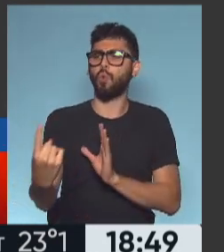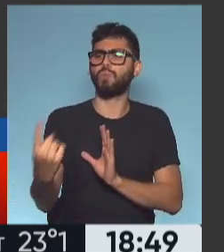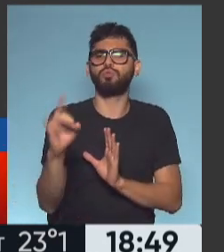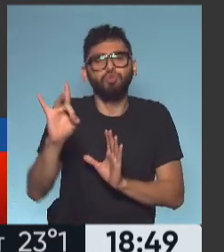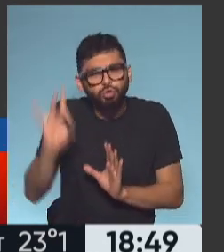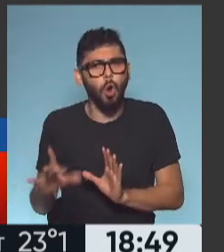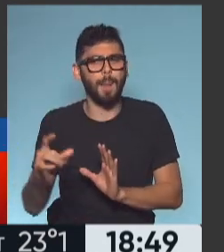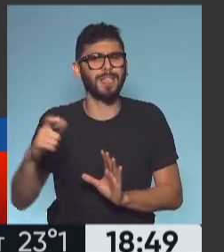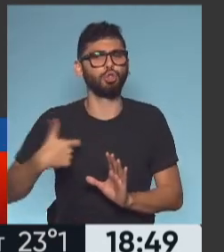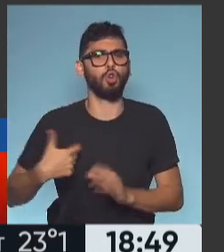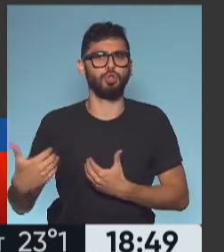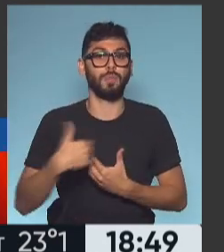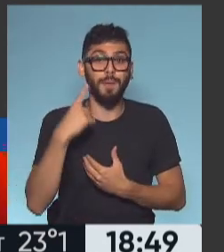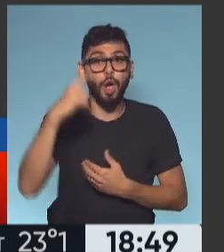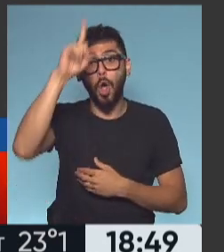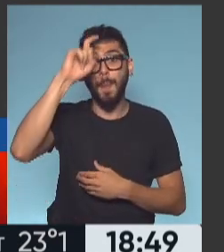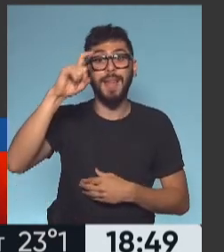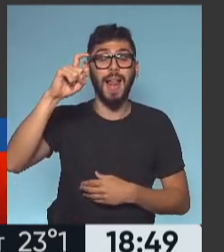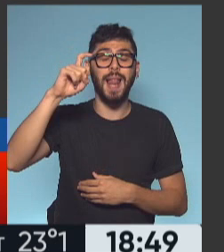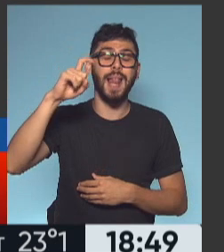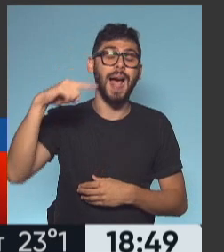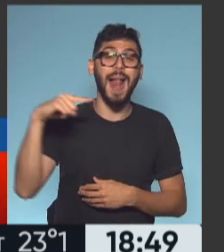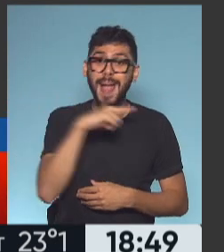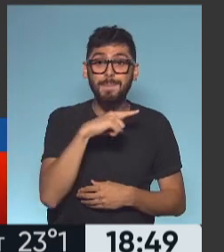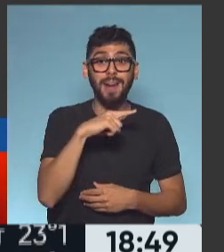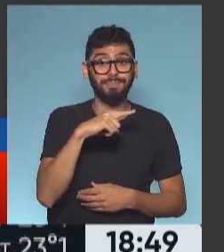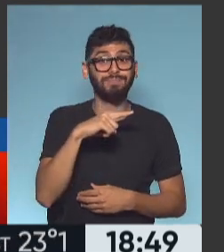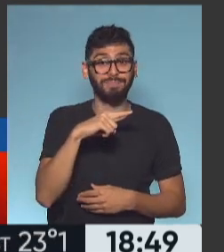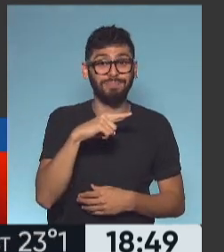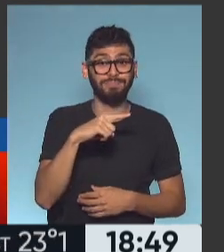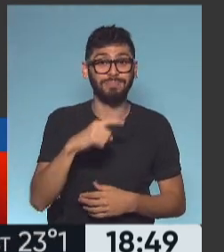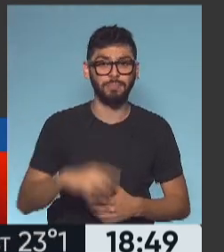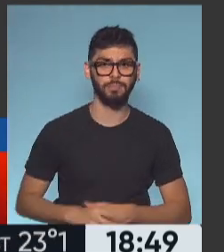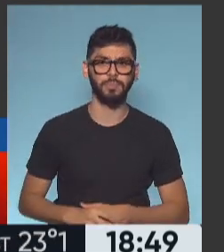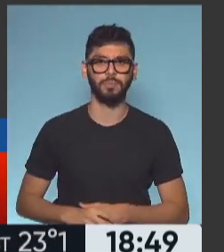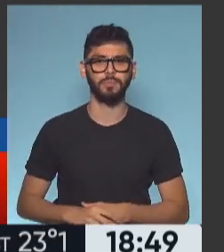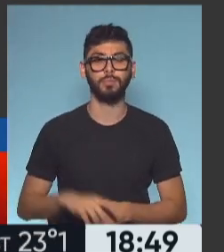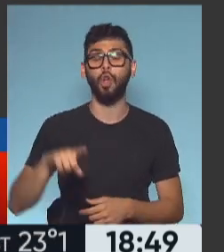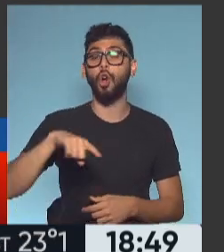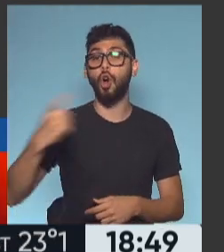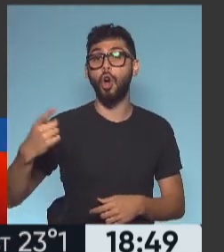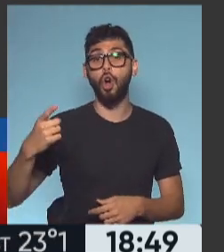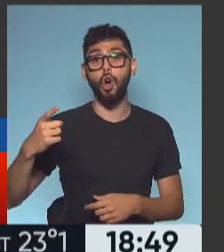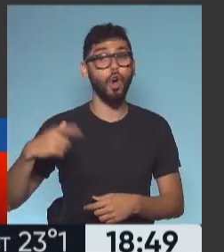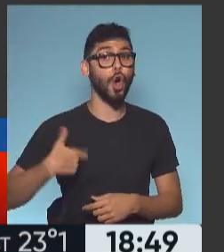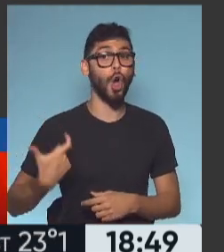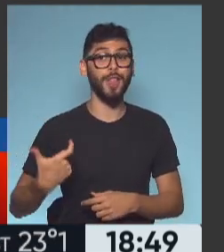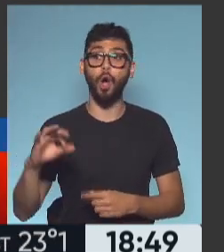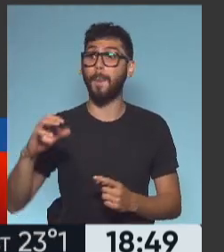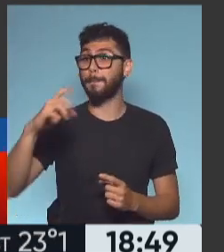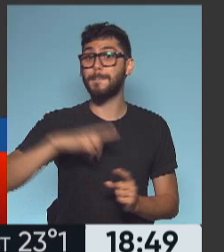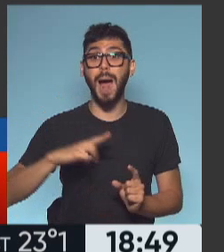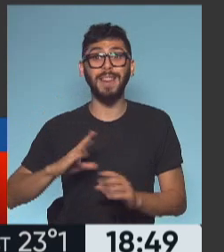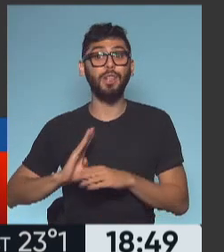estamos viendo en pantalla, el Hospital Alemán. Este es el Hospital Alemán de Buenos Aires, ¿sí? Otras coberturas y particulares